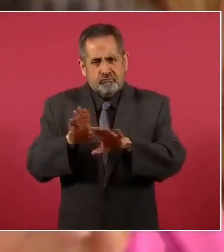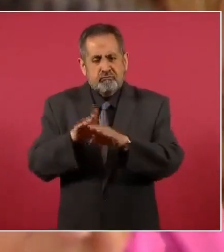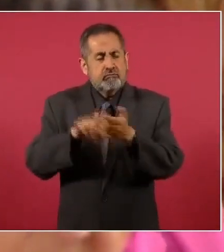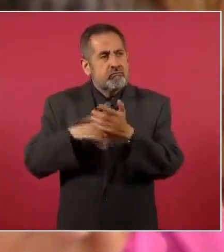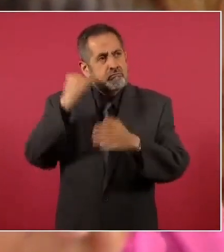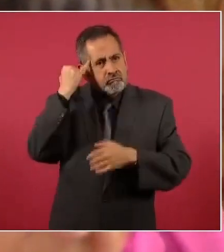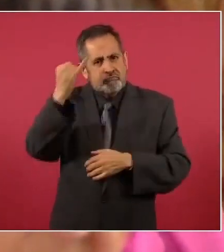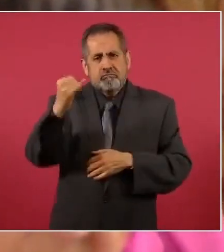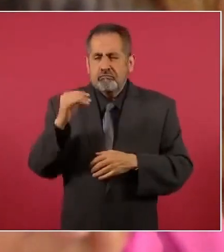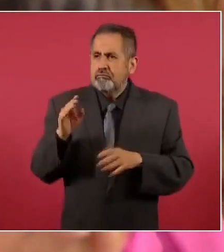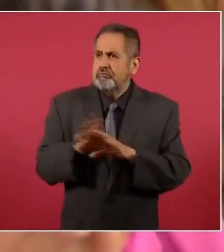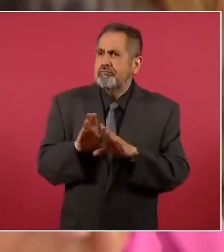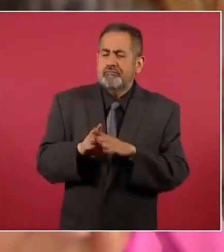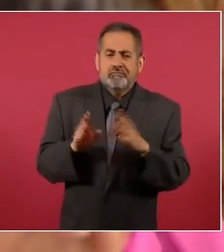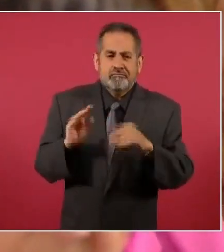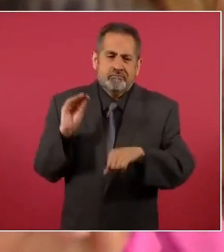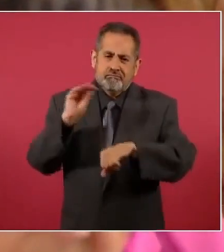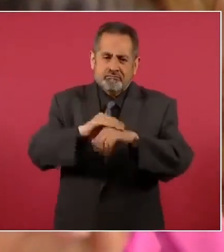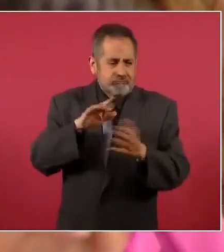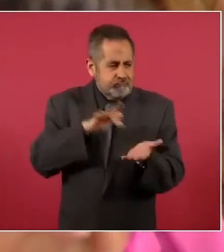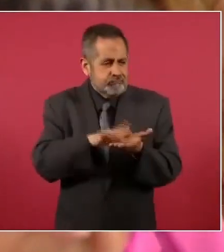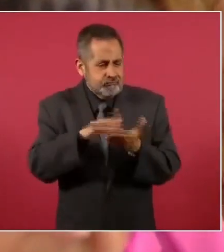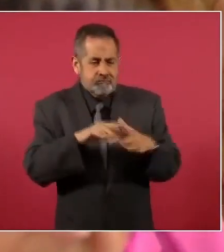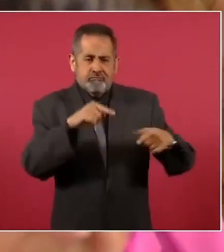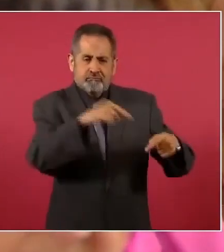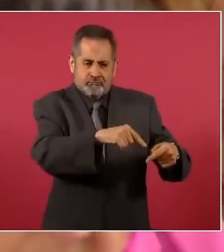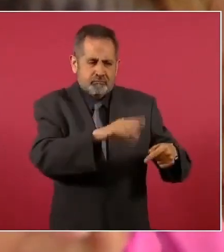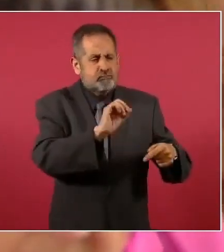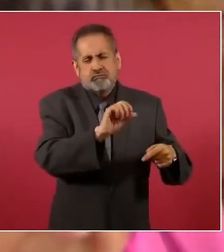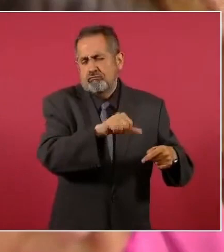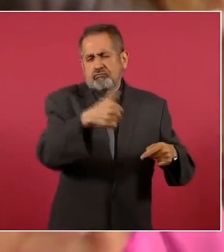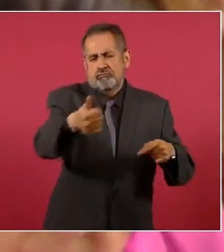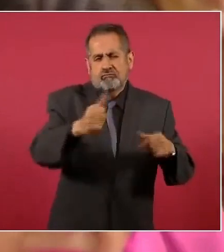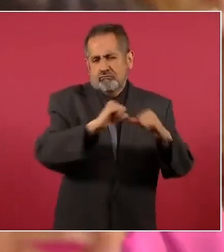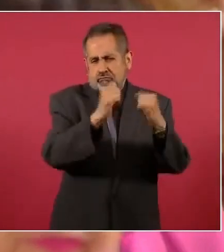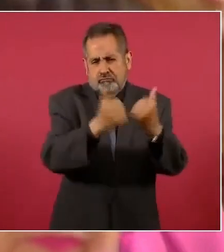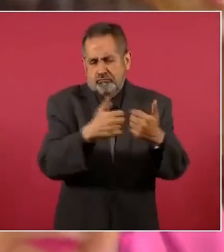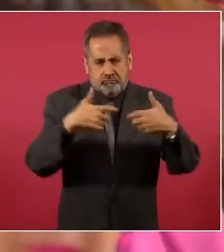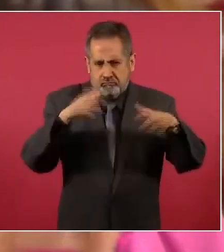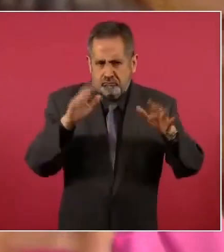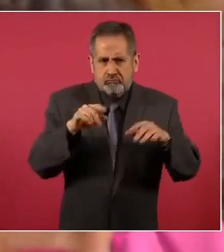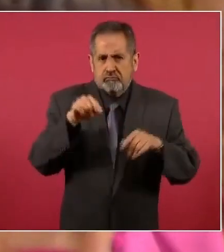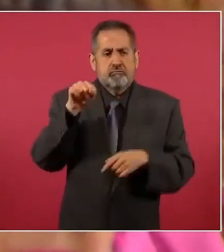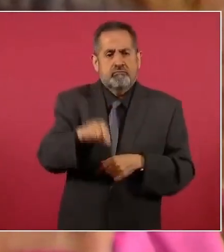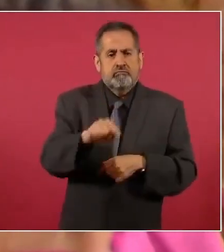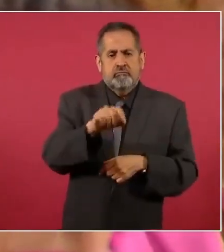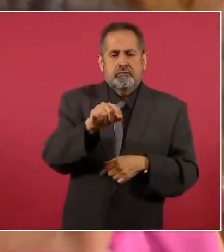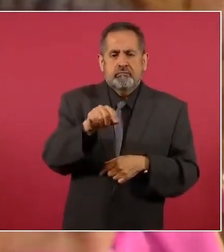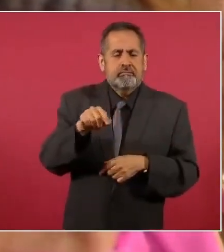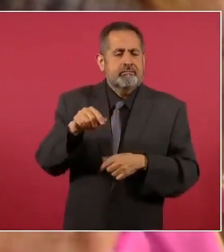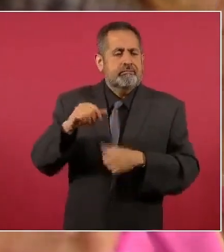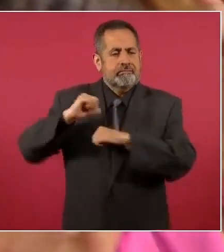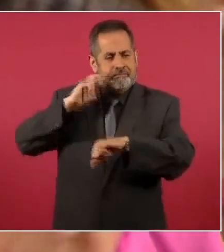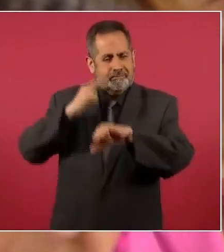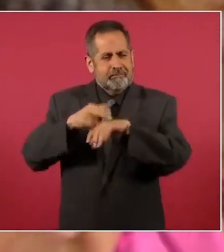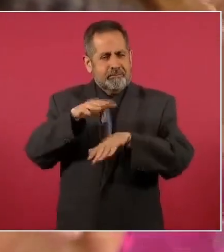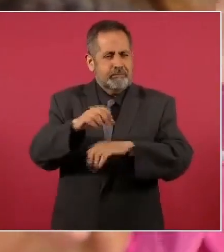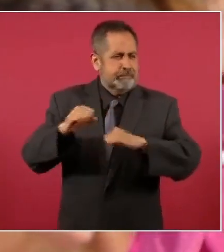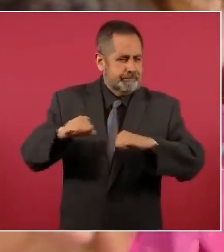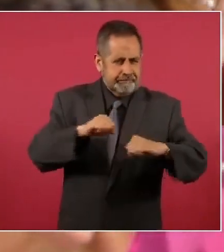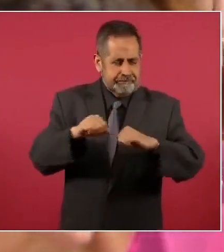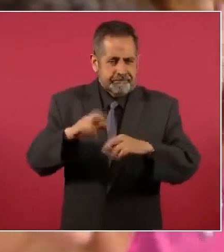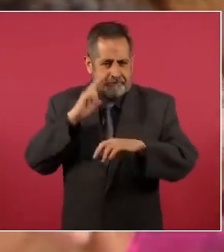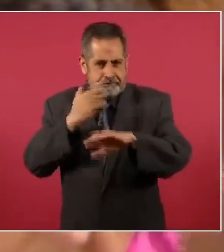la idea de apoyar al CIRES o a otra organización, que es o el sismológico, el que sea, pero que se tenga una